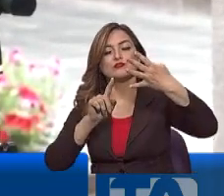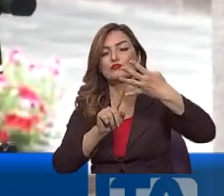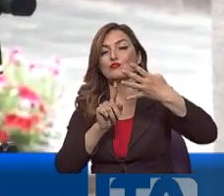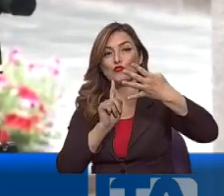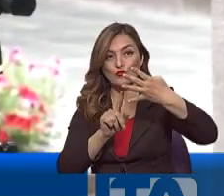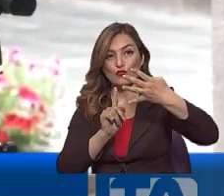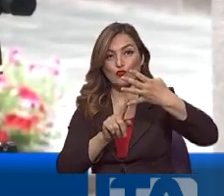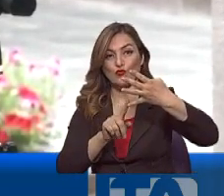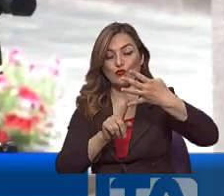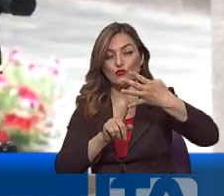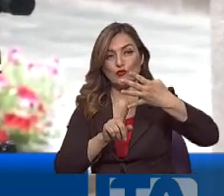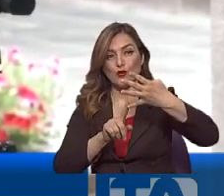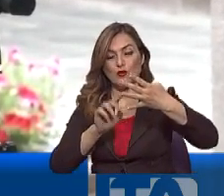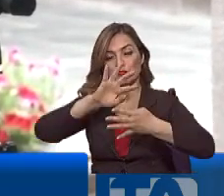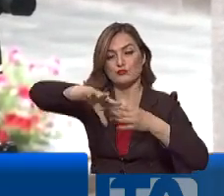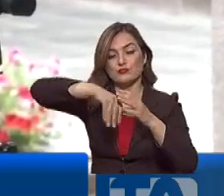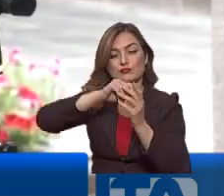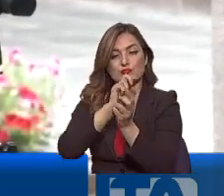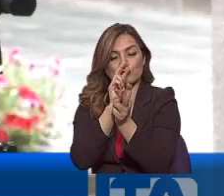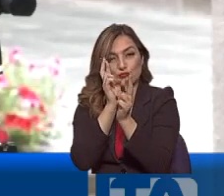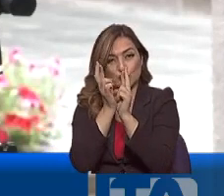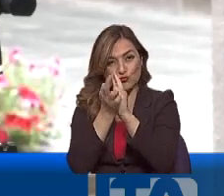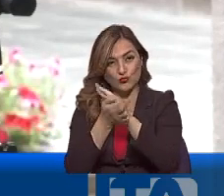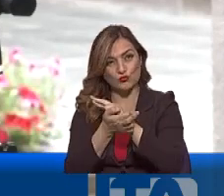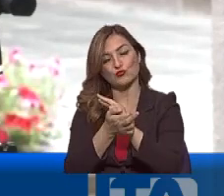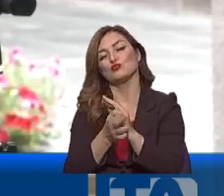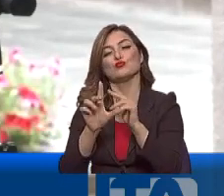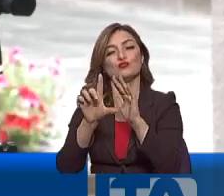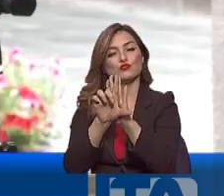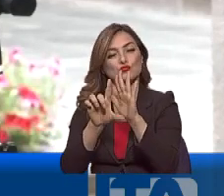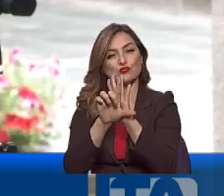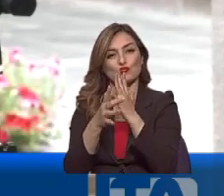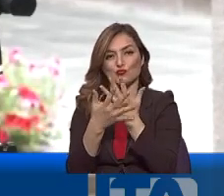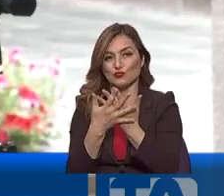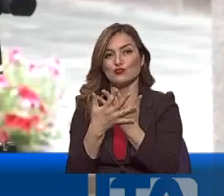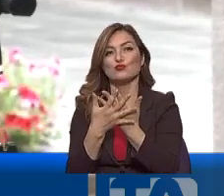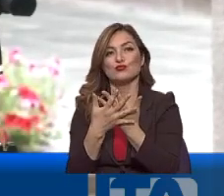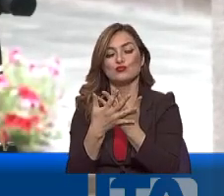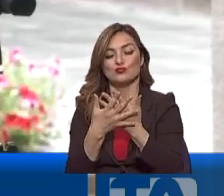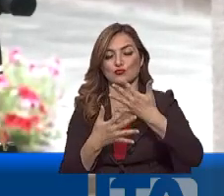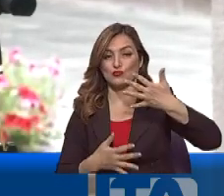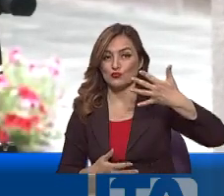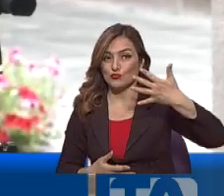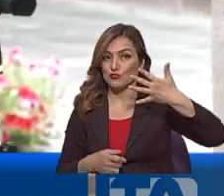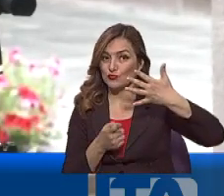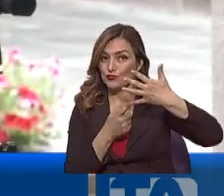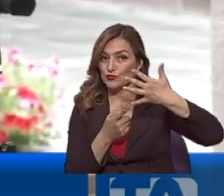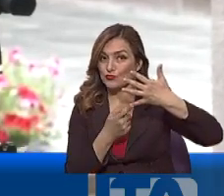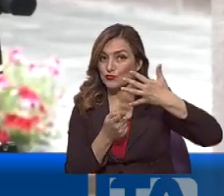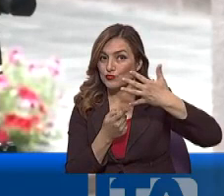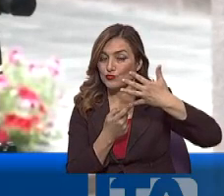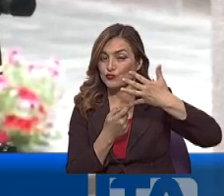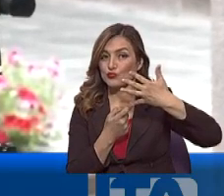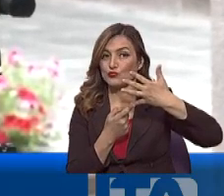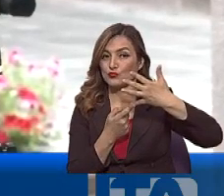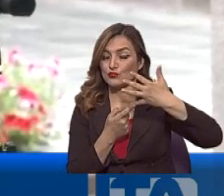es un conjunto de reformas que se hacen al Código Orgánico Integral Penal. Y el final